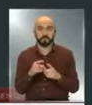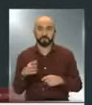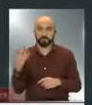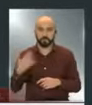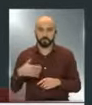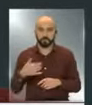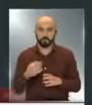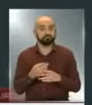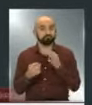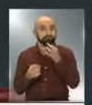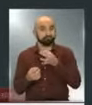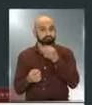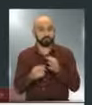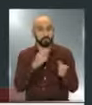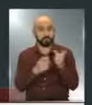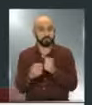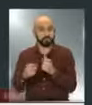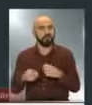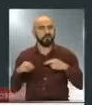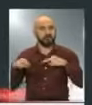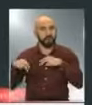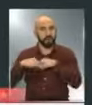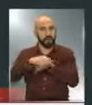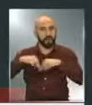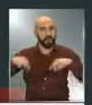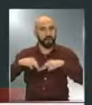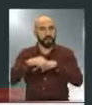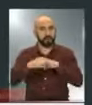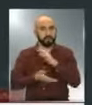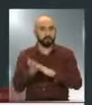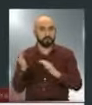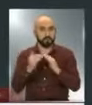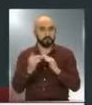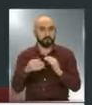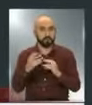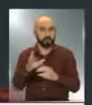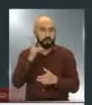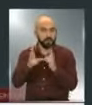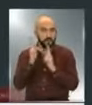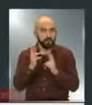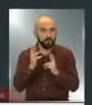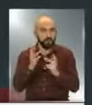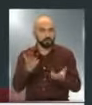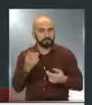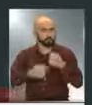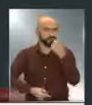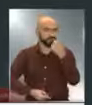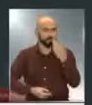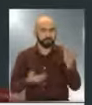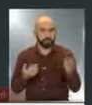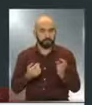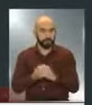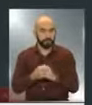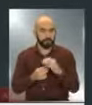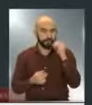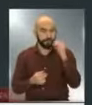había gente que estaba caminando, yendo a sus casas y que ellos dispararon, ¿cierto? Más allá de la motivación que se nos cuenta tenían estas